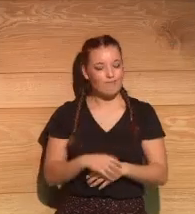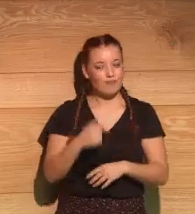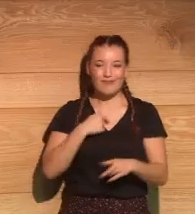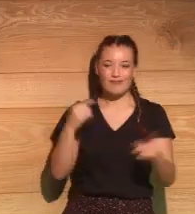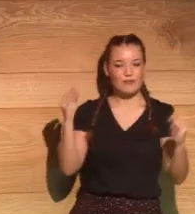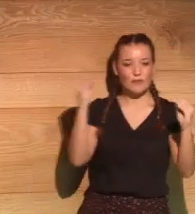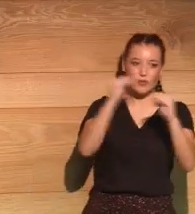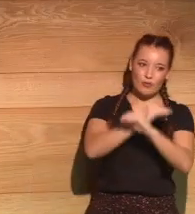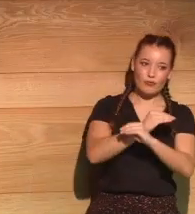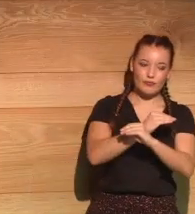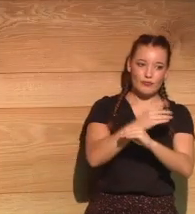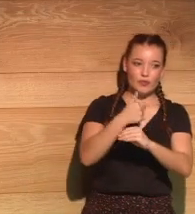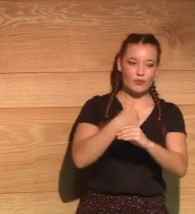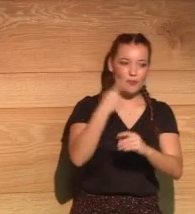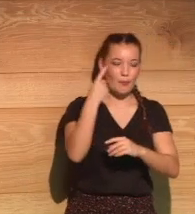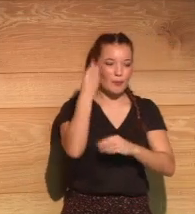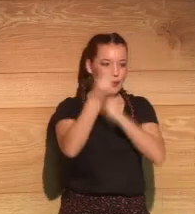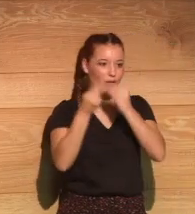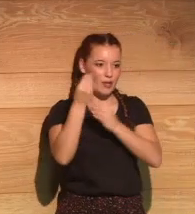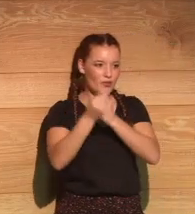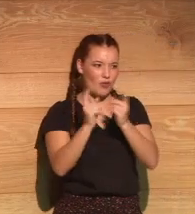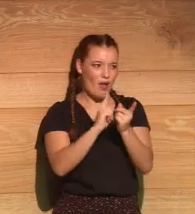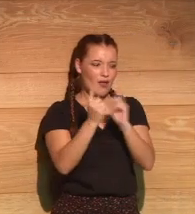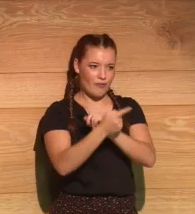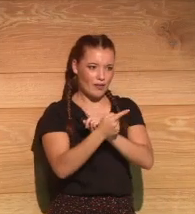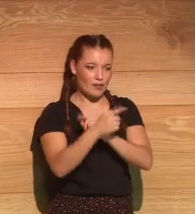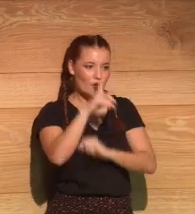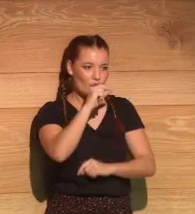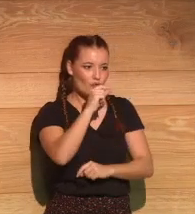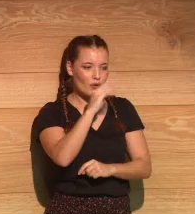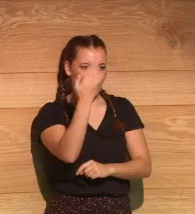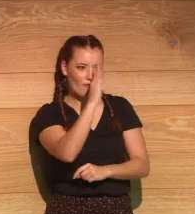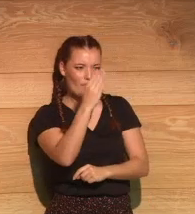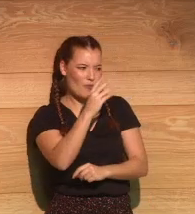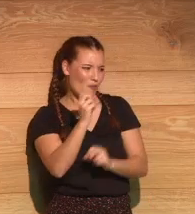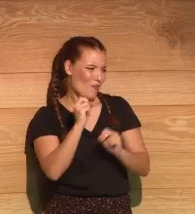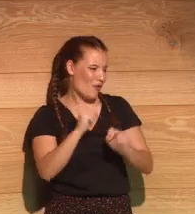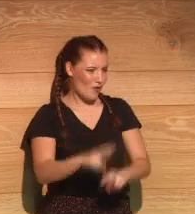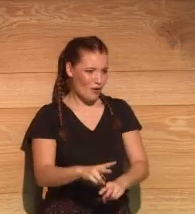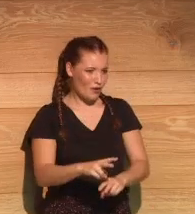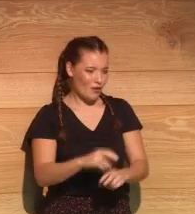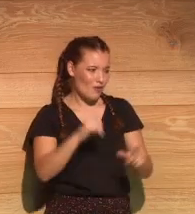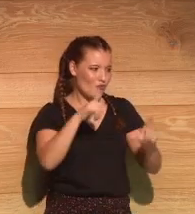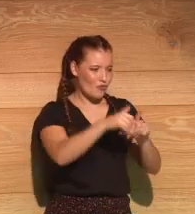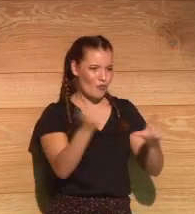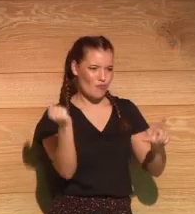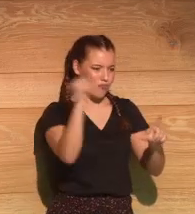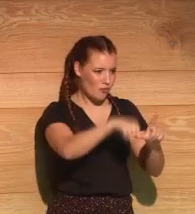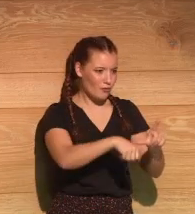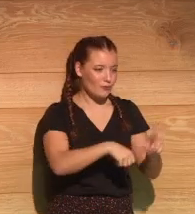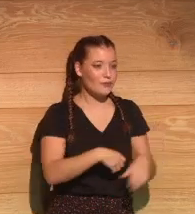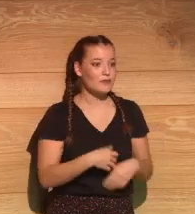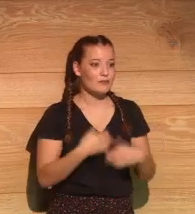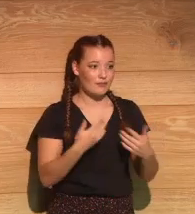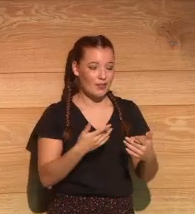creo que es al revés. El peor es Facebook y Twitter. O sea, Facebook y Twitter son muchísimo peores que YouTube. En el sentido de que